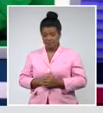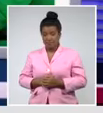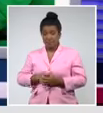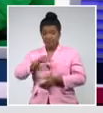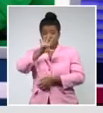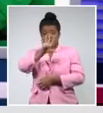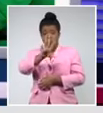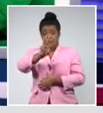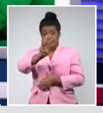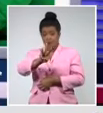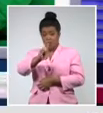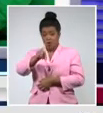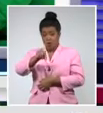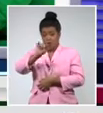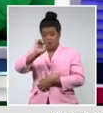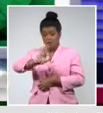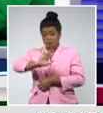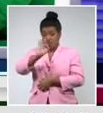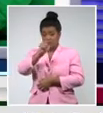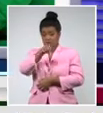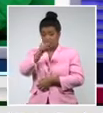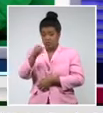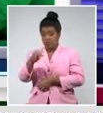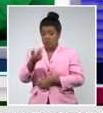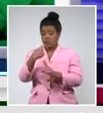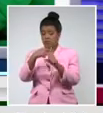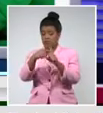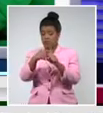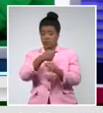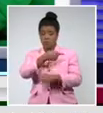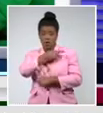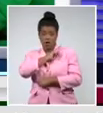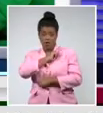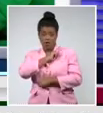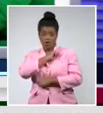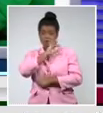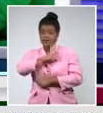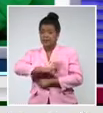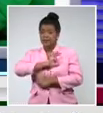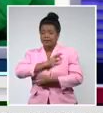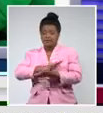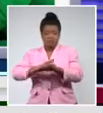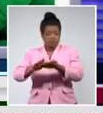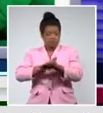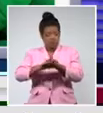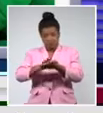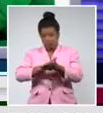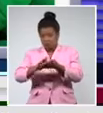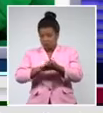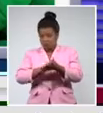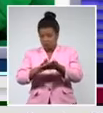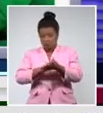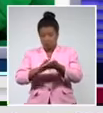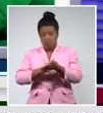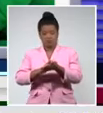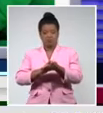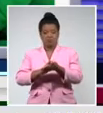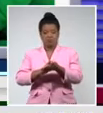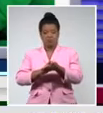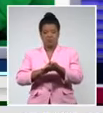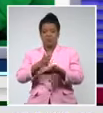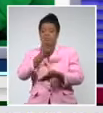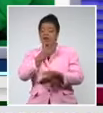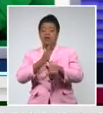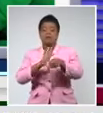53,6% de todas las pacientes diagnosticados ayer totalmente asintomáticos. Pasaban